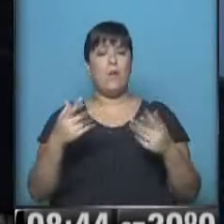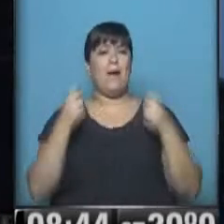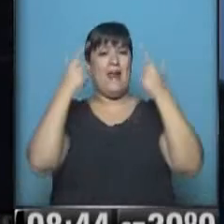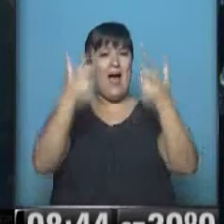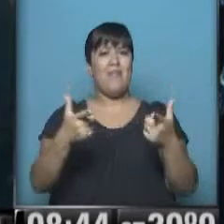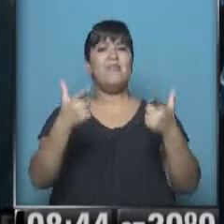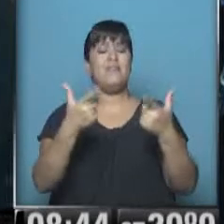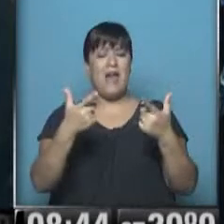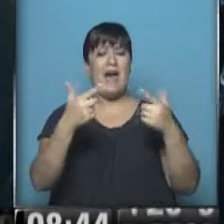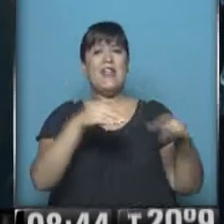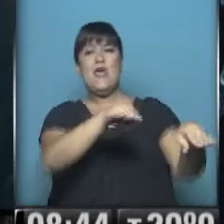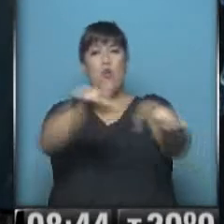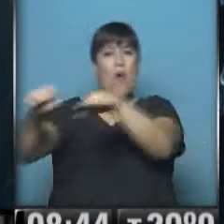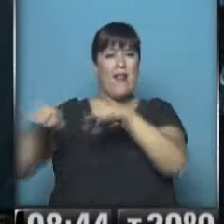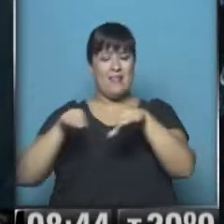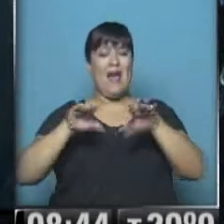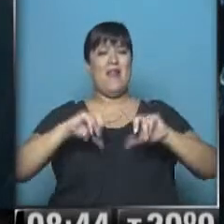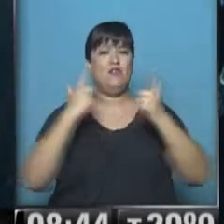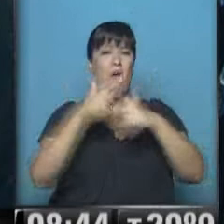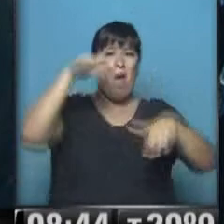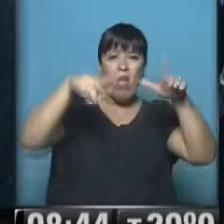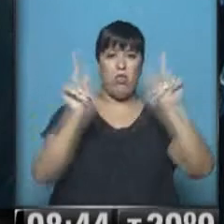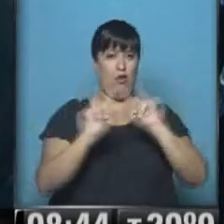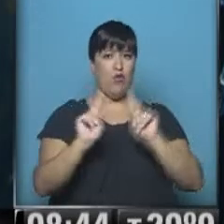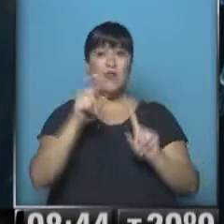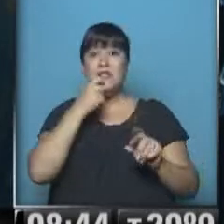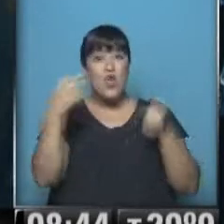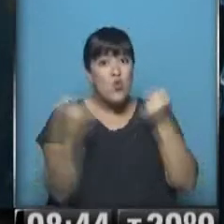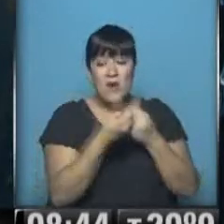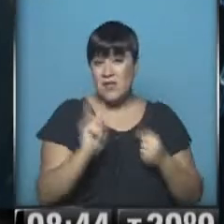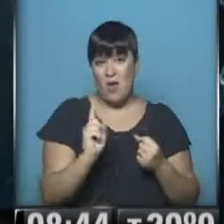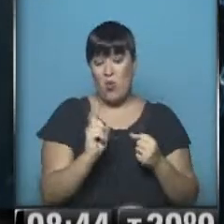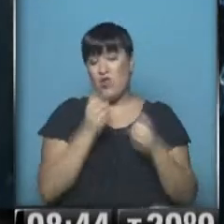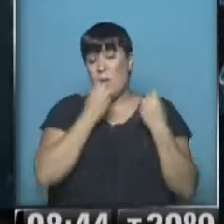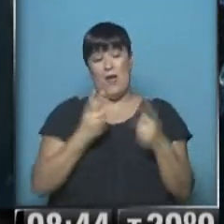niveles de igualdad en la sociedad. Si no están de acuerdo con esto, yo les sugiero que no hagan política.